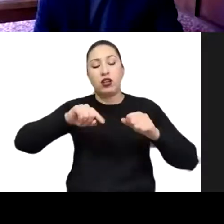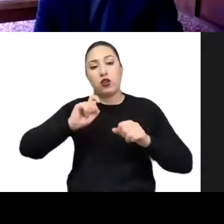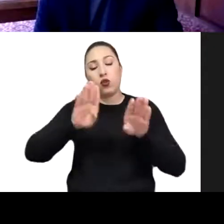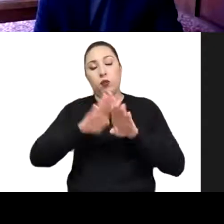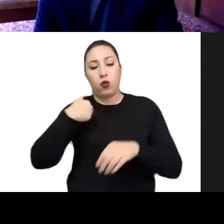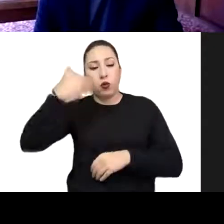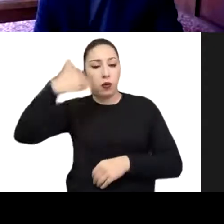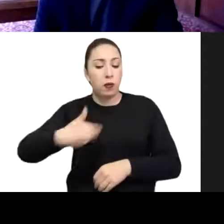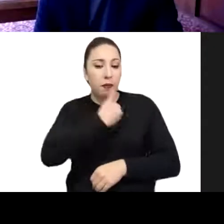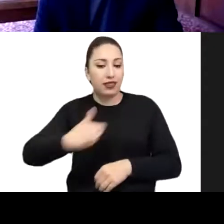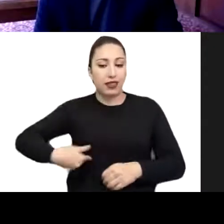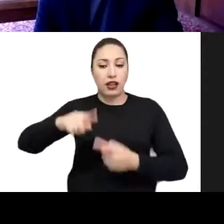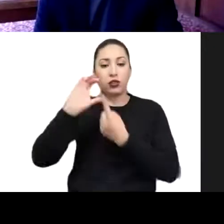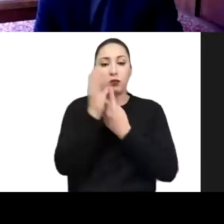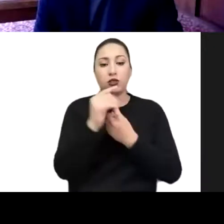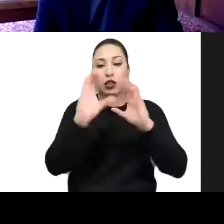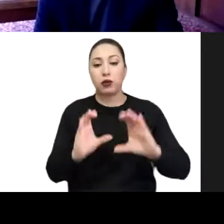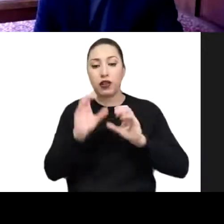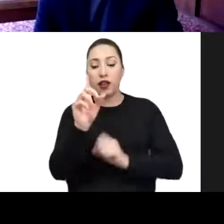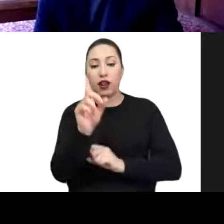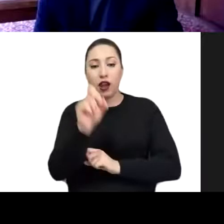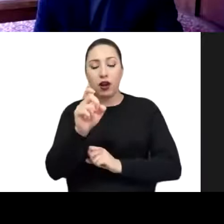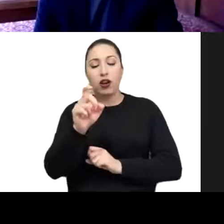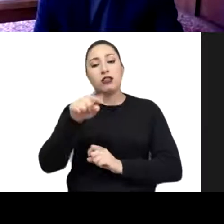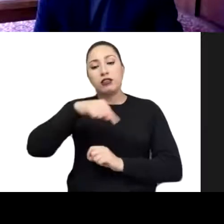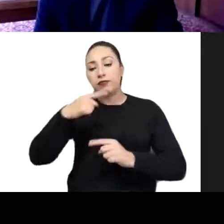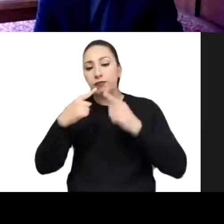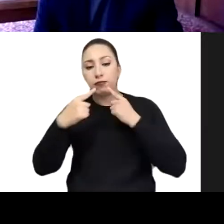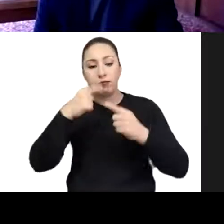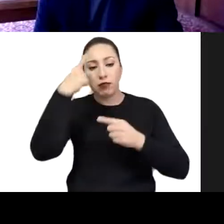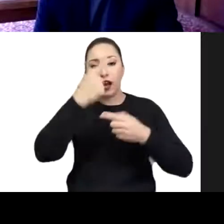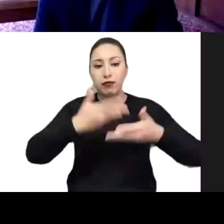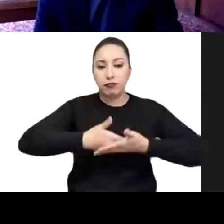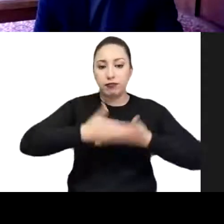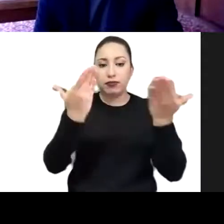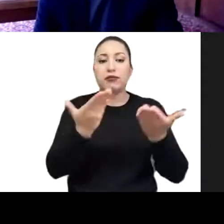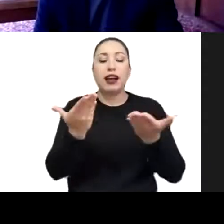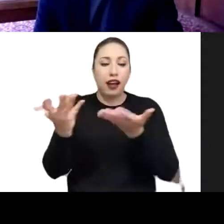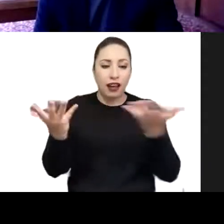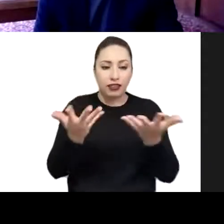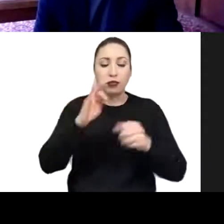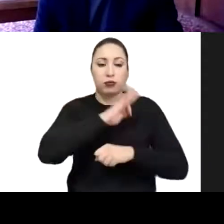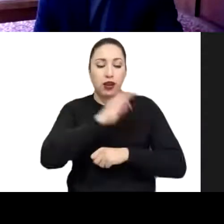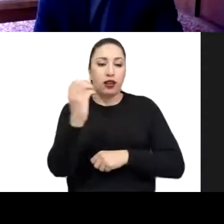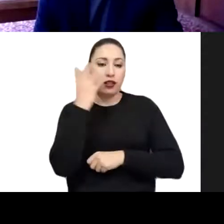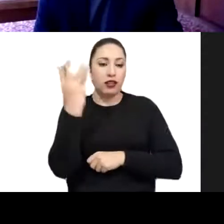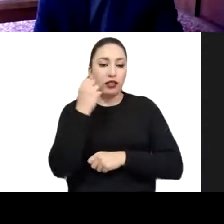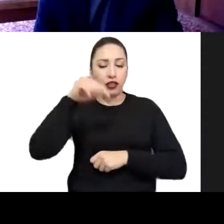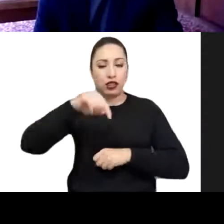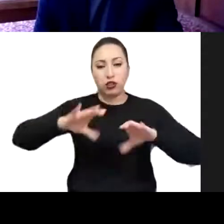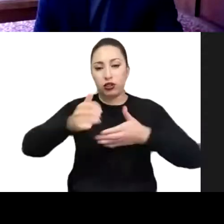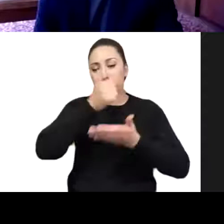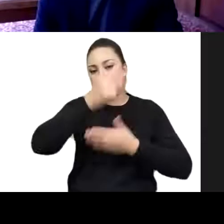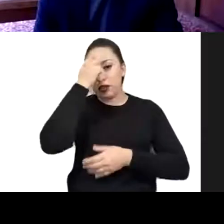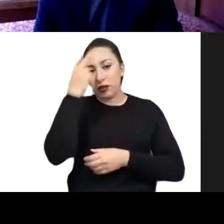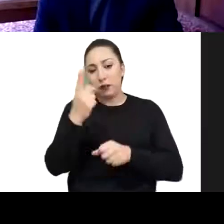la Comisión de Gestión Integral del Agua en el Congreso de la Ciudad de México,